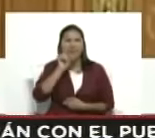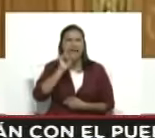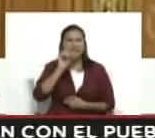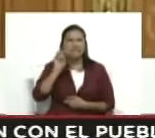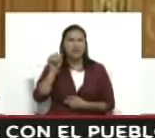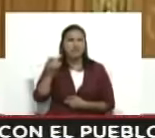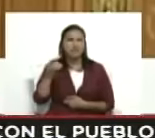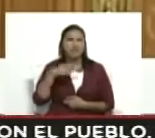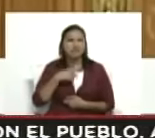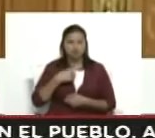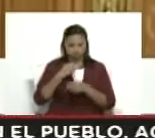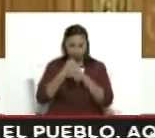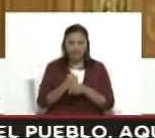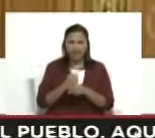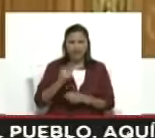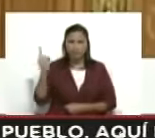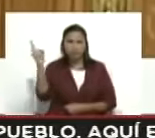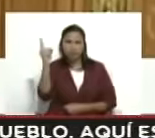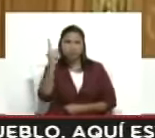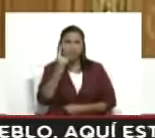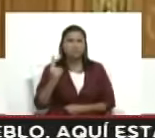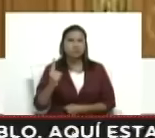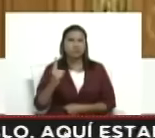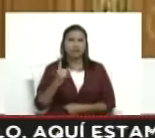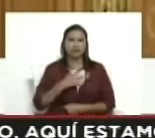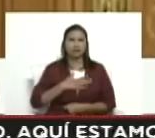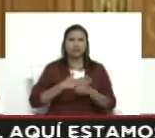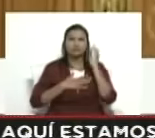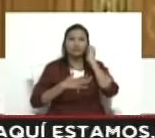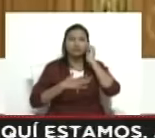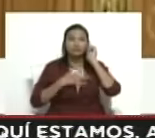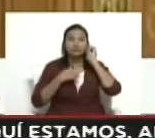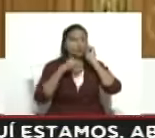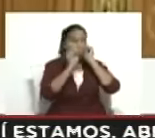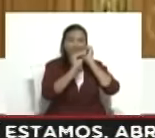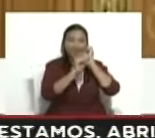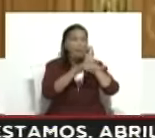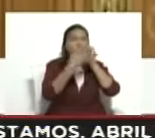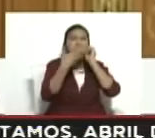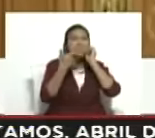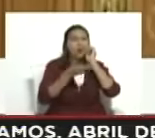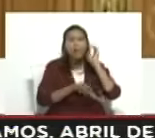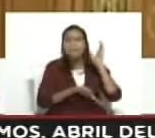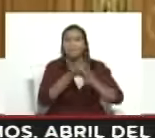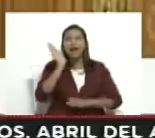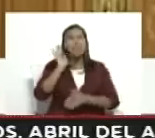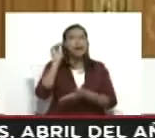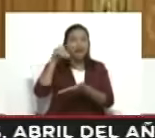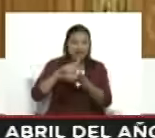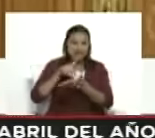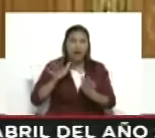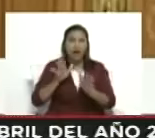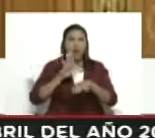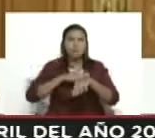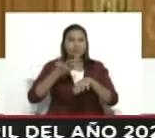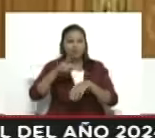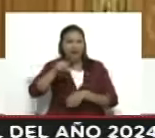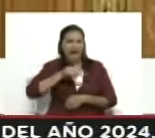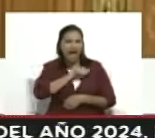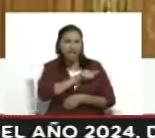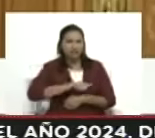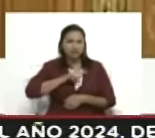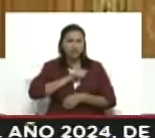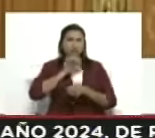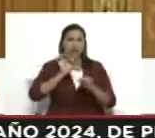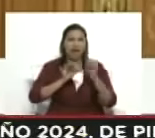y estoy esperando que él salga para yo salir. Y le digo, mire, tienes que irte para Maracay. Le dije, Baduel está en una actitud muy rara. Allá están los comandantes, búscate